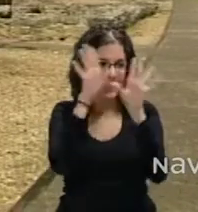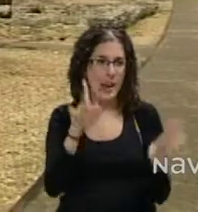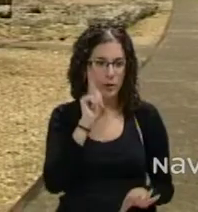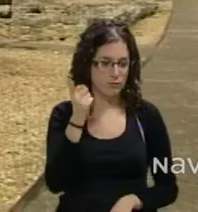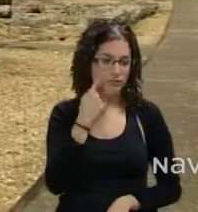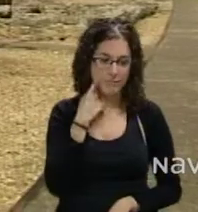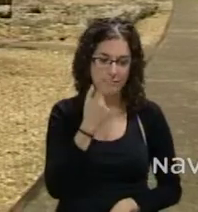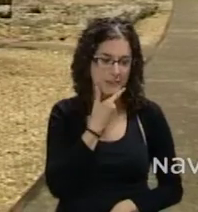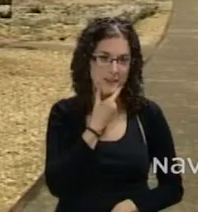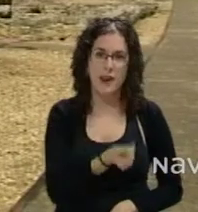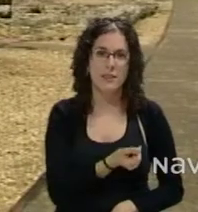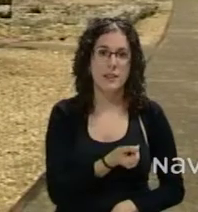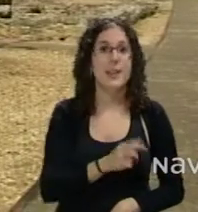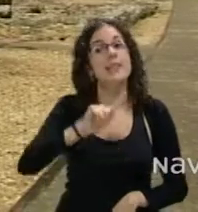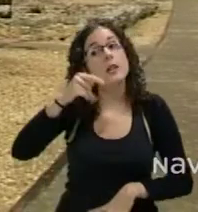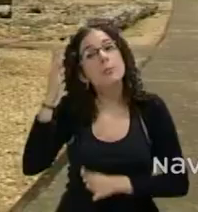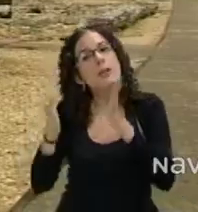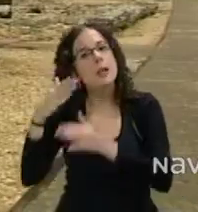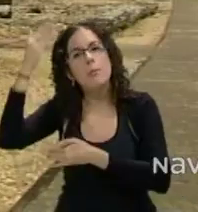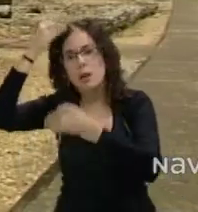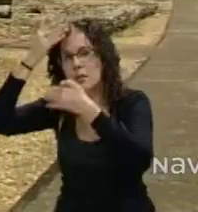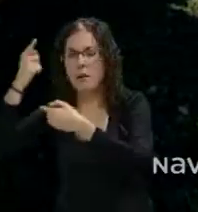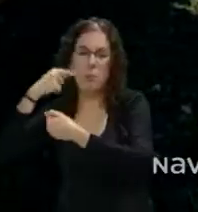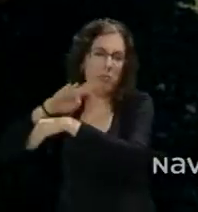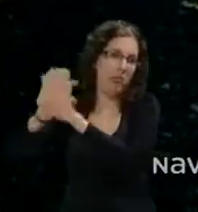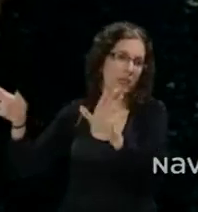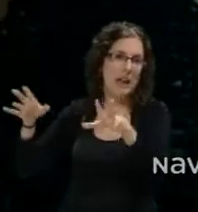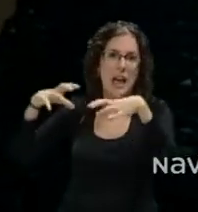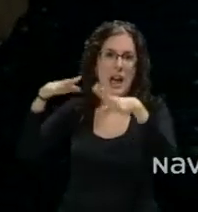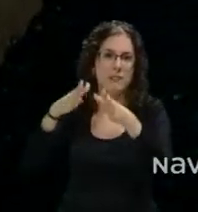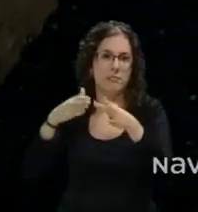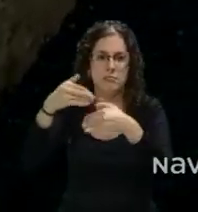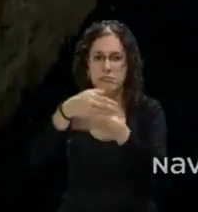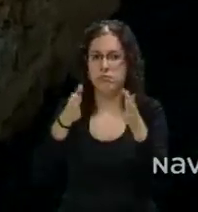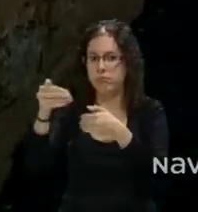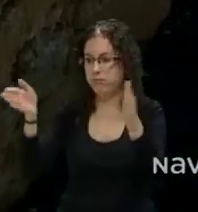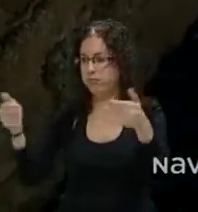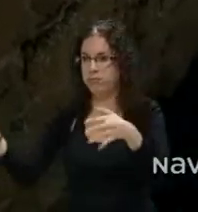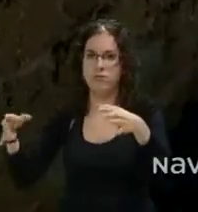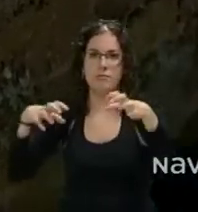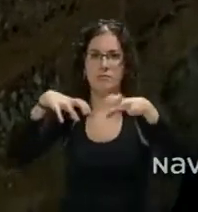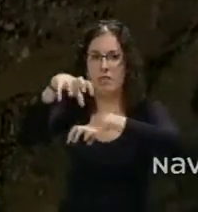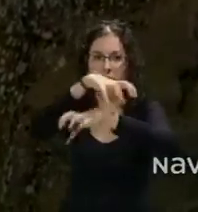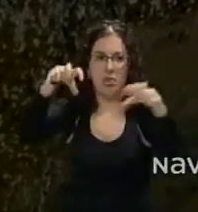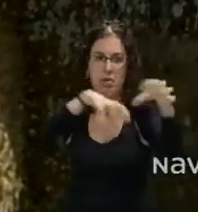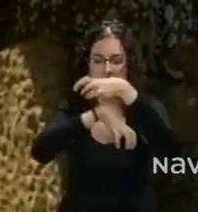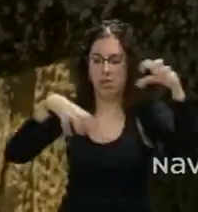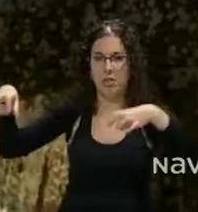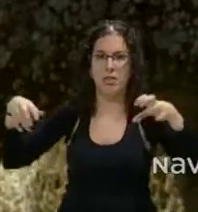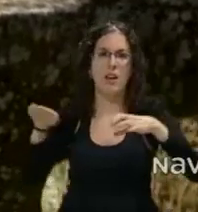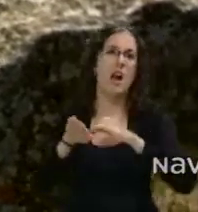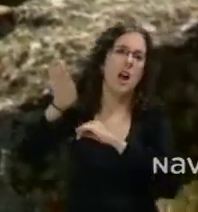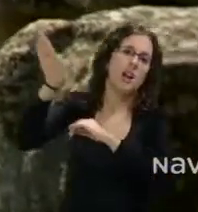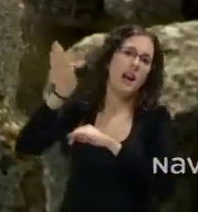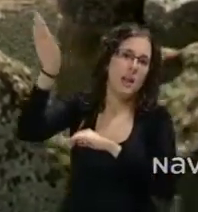medieval, como vemos, pues ya nada que ver. Son casas irregulares, estancias pequeñas, en cuesta, aprovechan